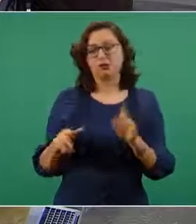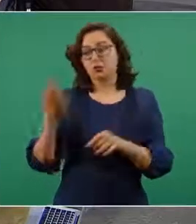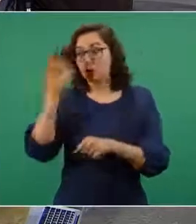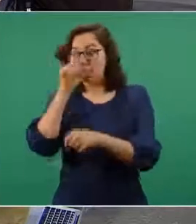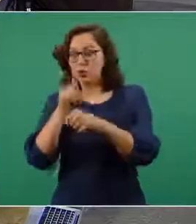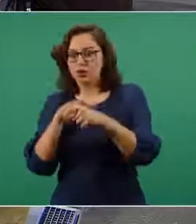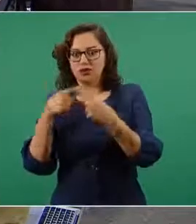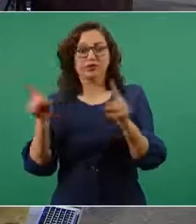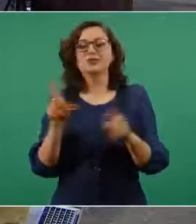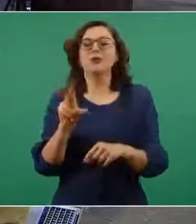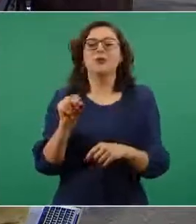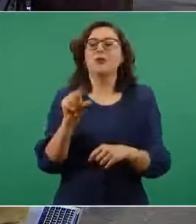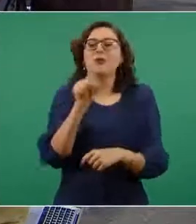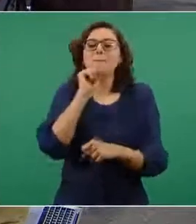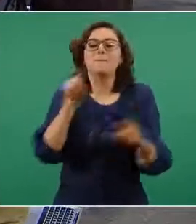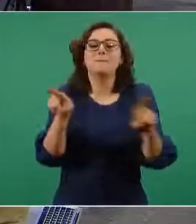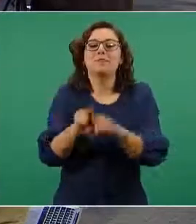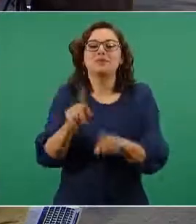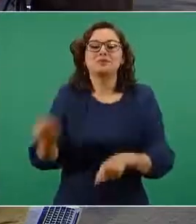Entonces,